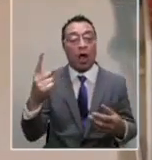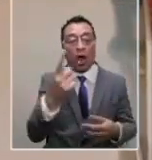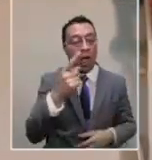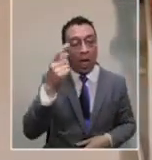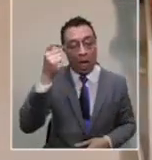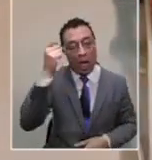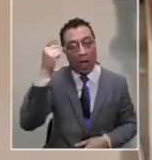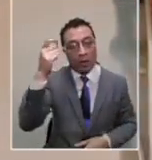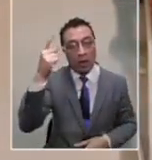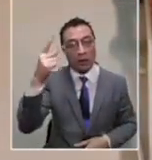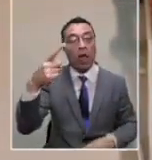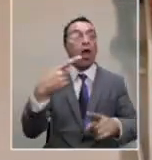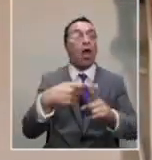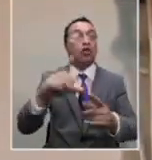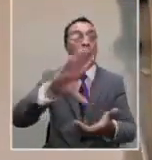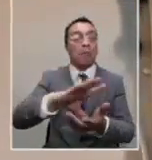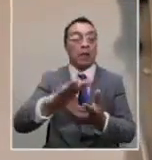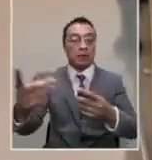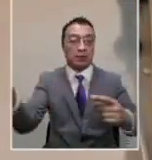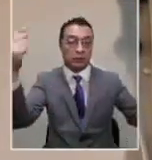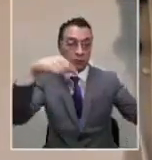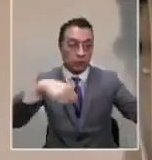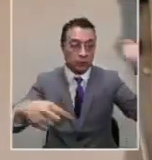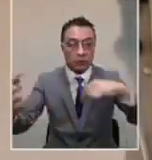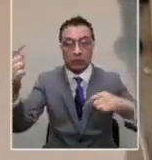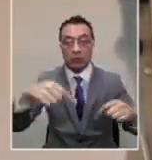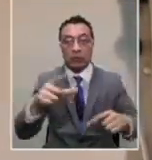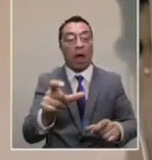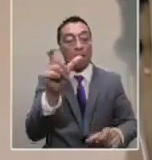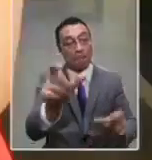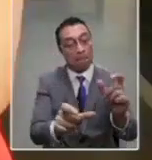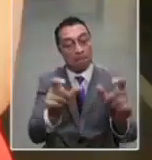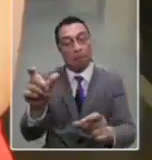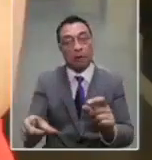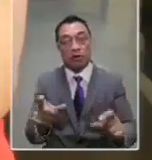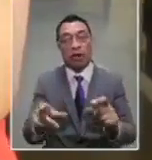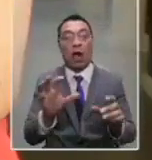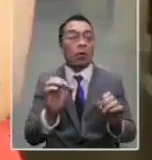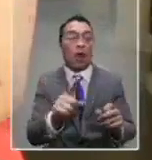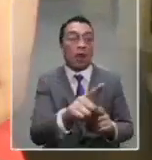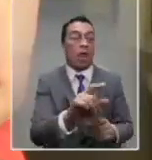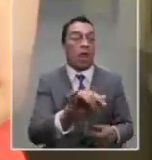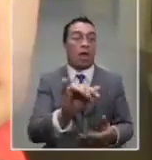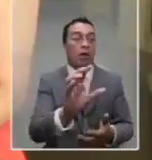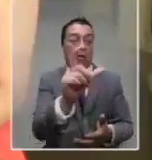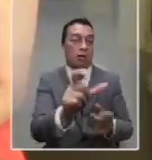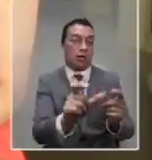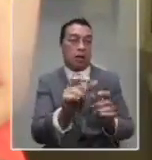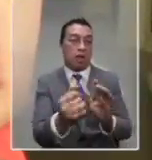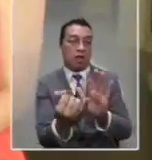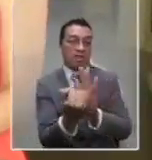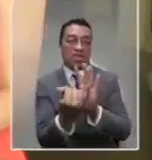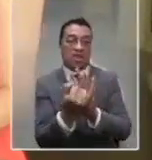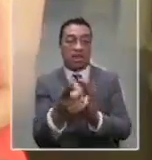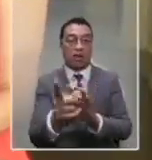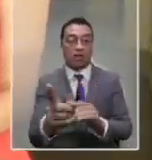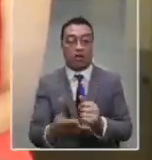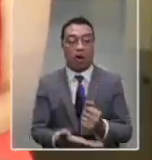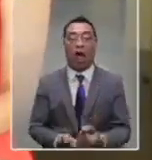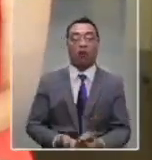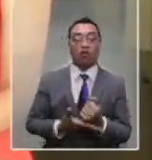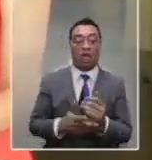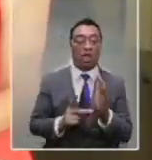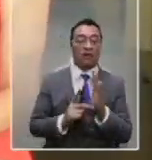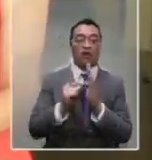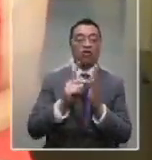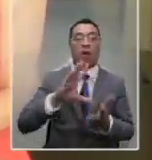se suele entender que los migrantes son una suerte de personas, unas entidades, unos entes que no aportan